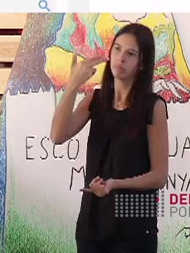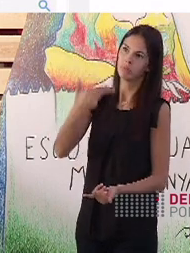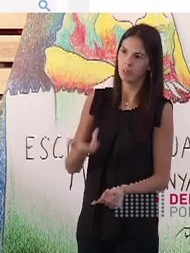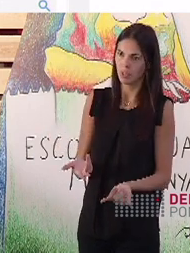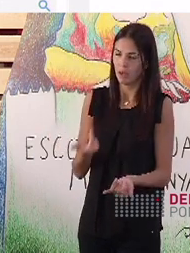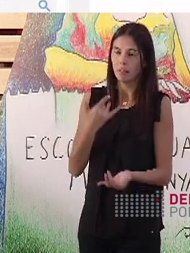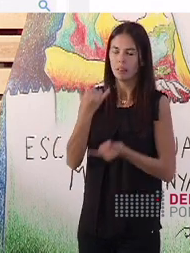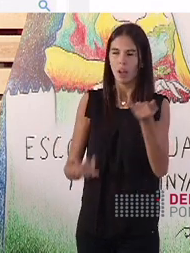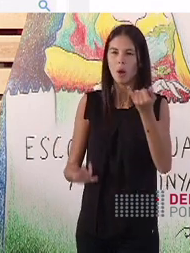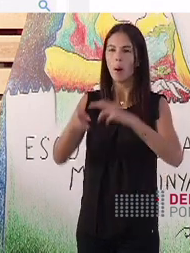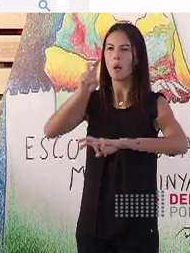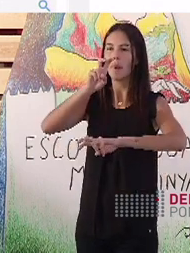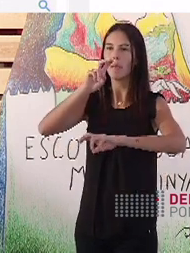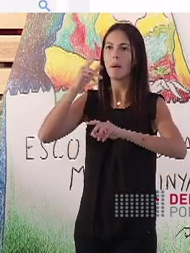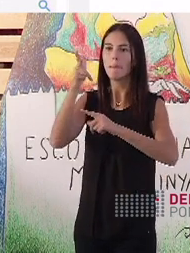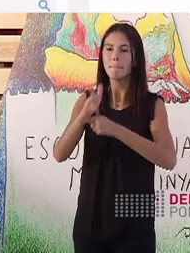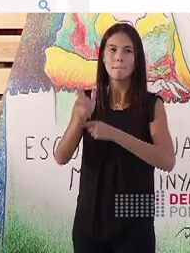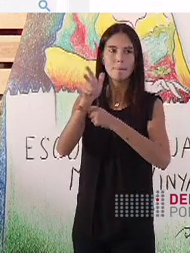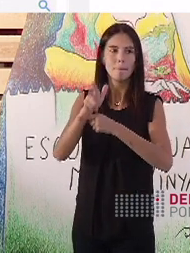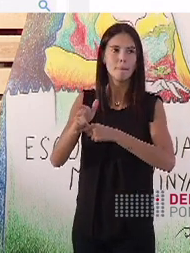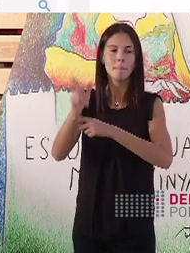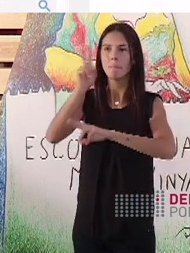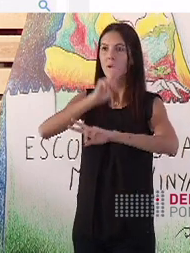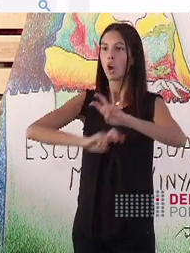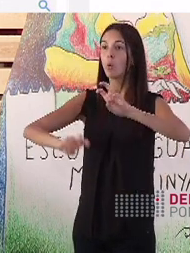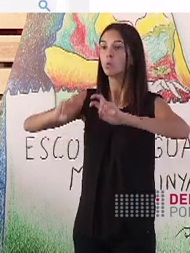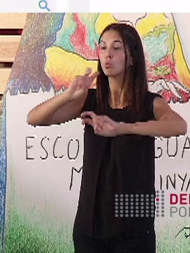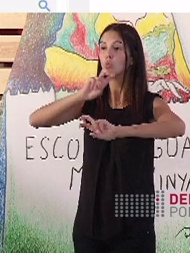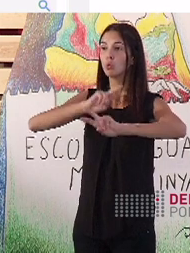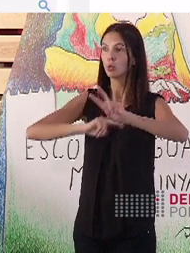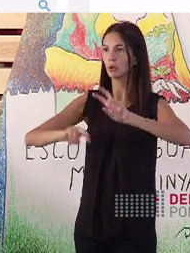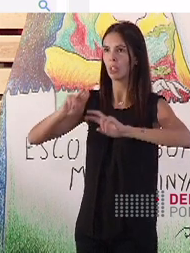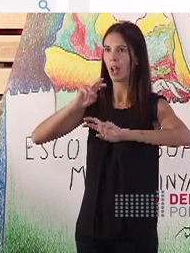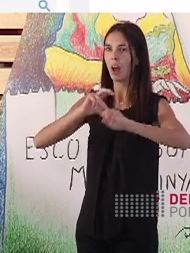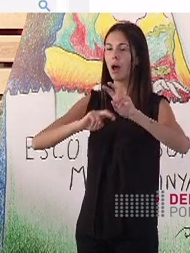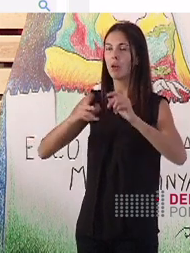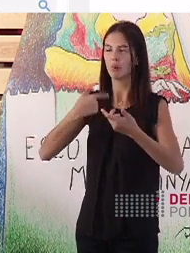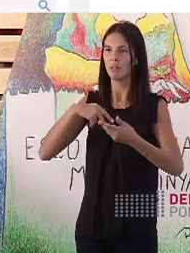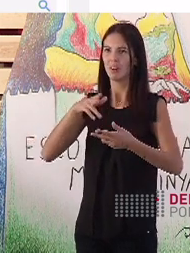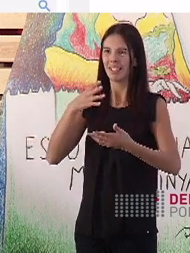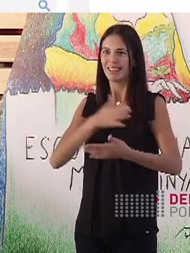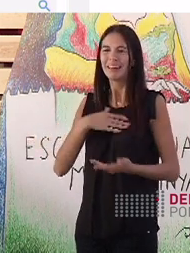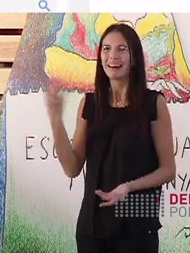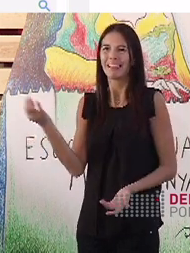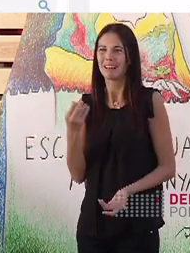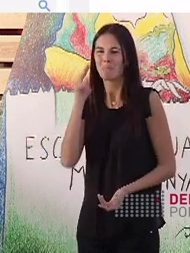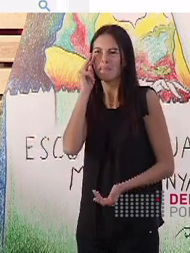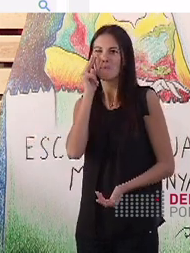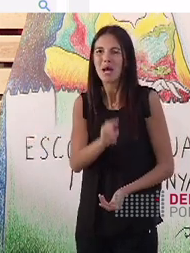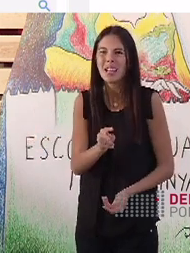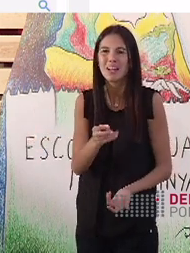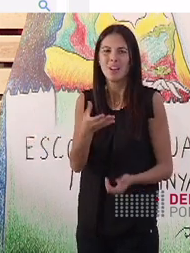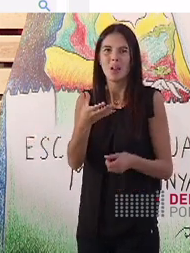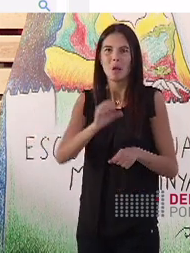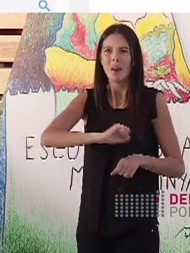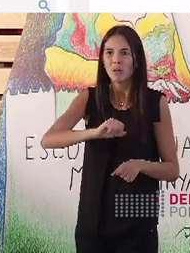el vídeo más buscado en los buscadores porno. Verónica, el nombre de ella. Como ya ha ocurrido con la manada. Verlo y pajearse con el vídeo